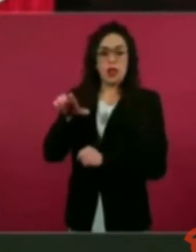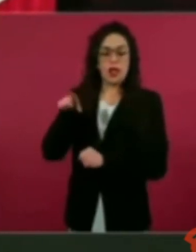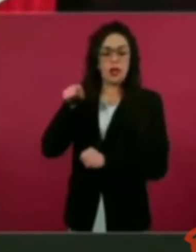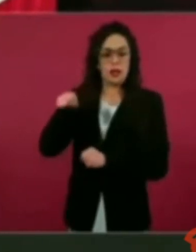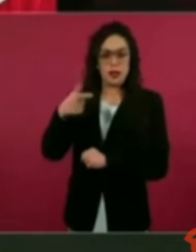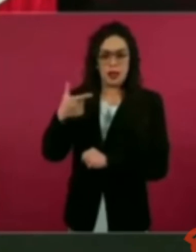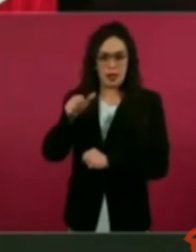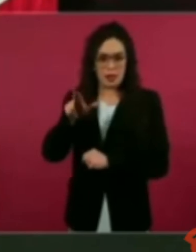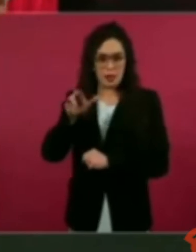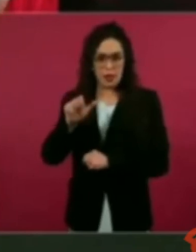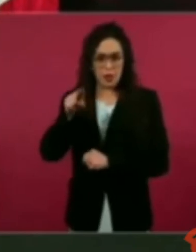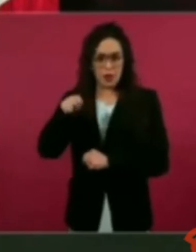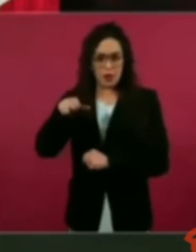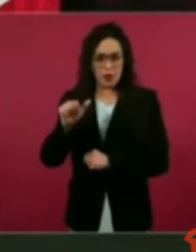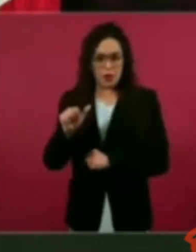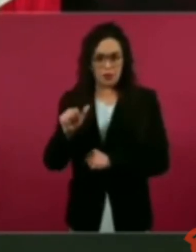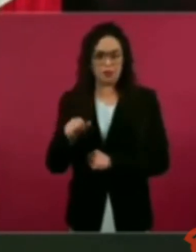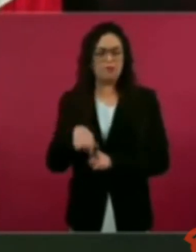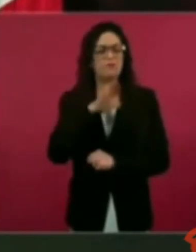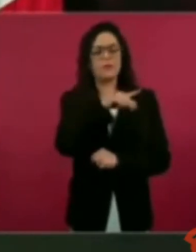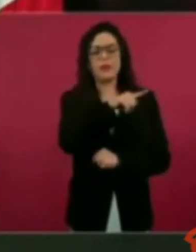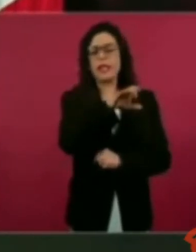y Ciro lo entrevista,